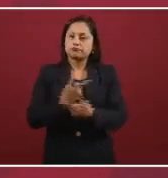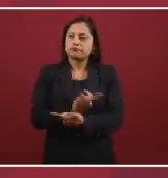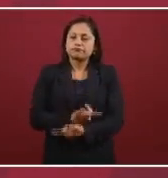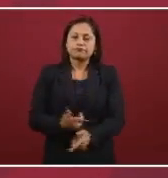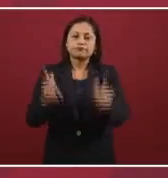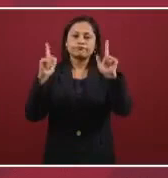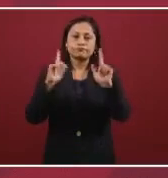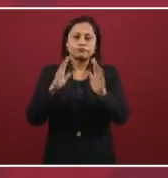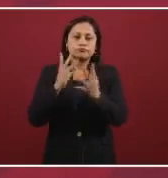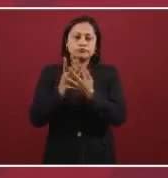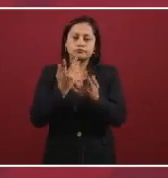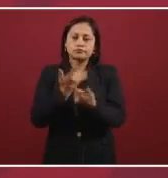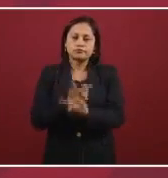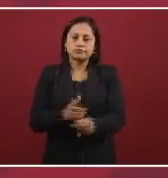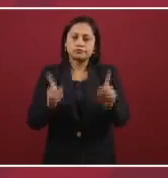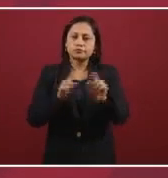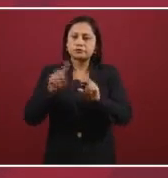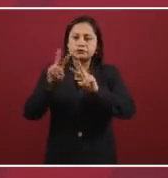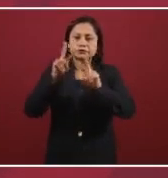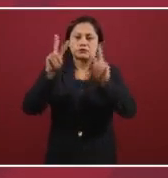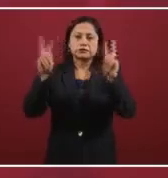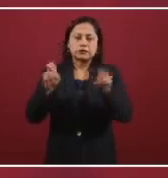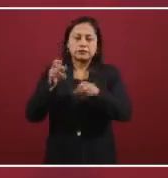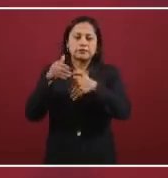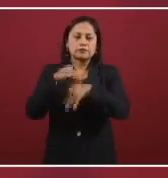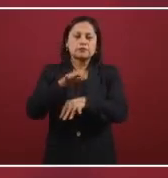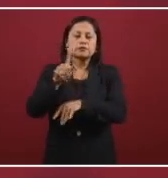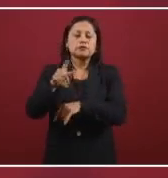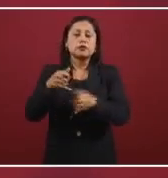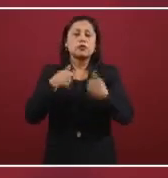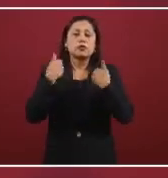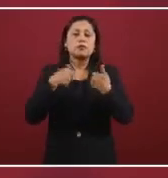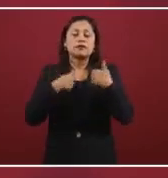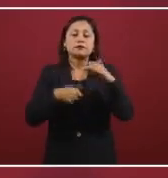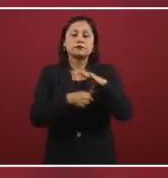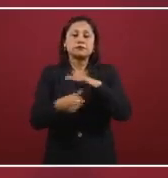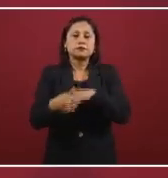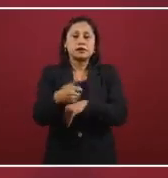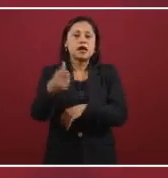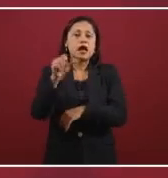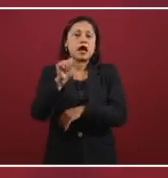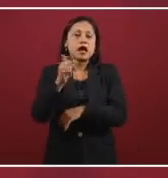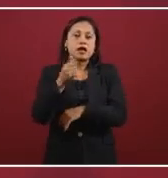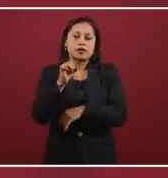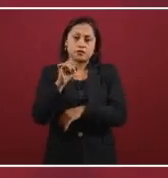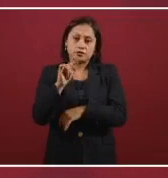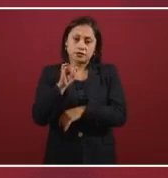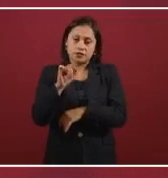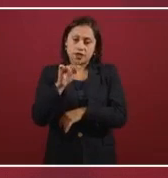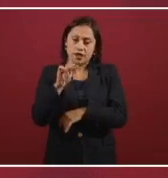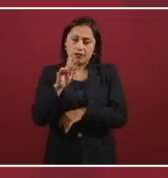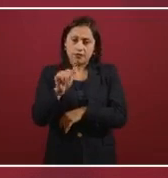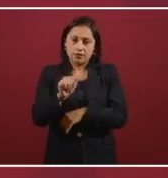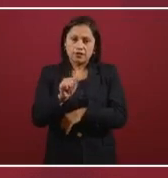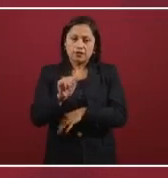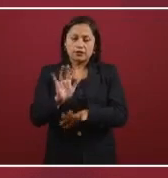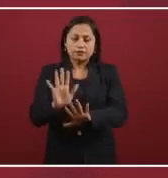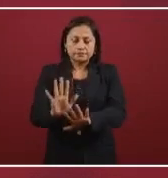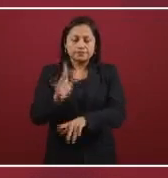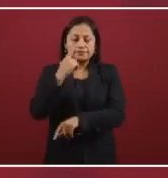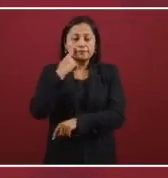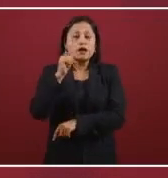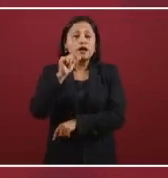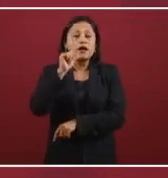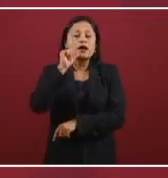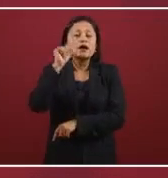desaparición de los jóvenes de Ayotzinapa, desde ayer se hizo un